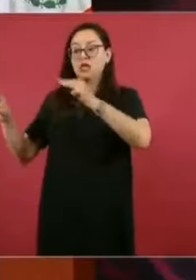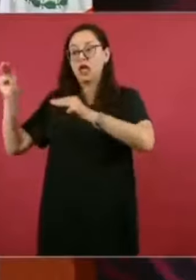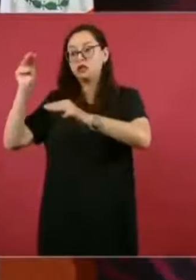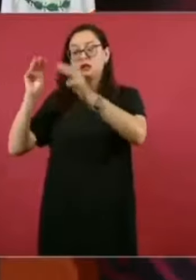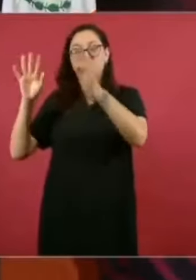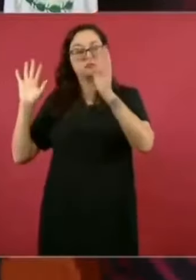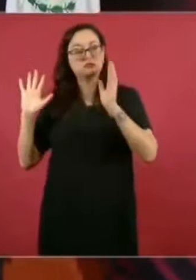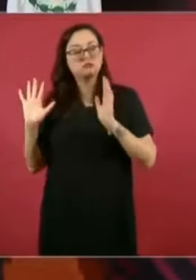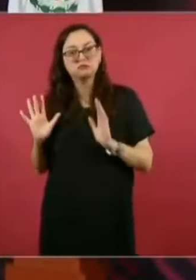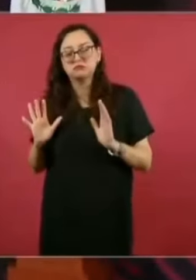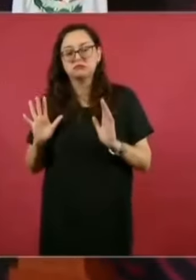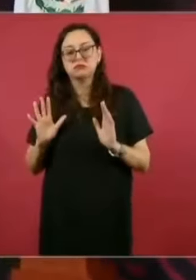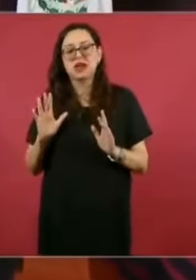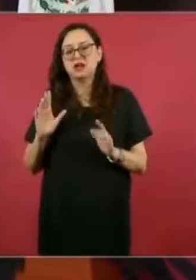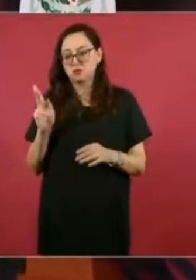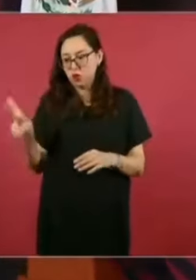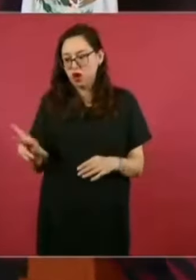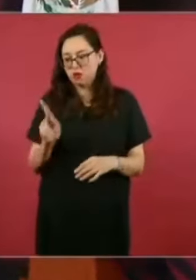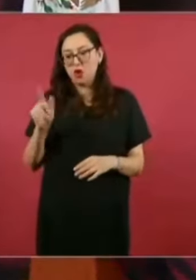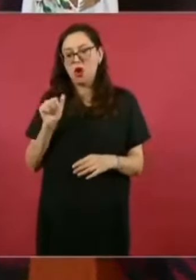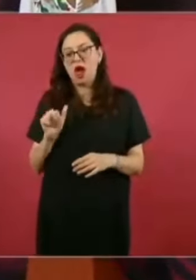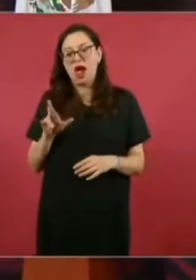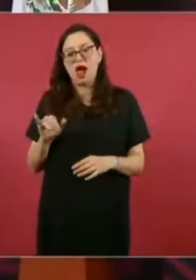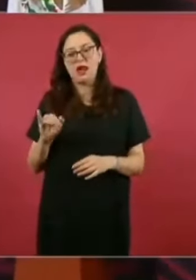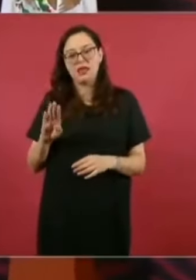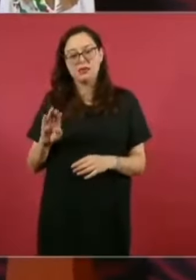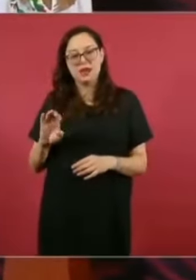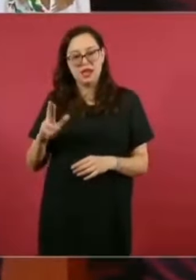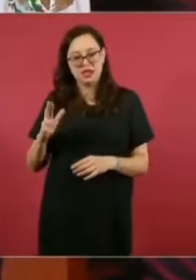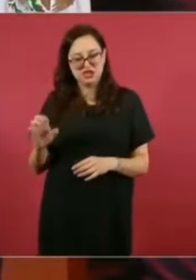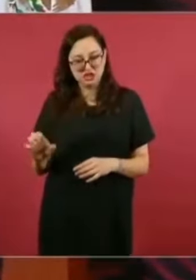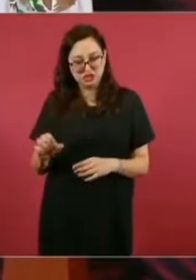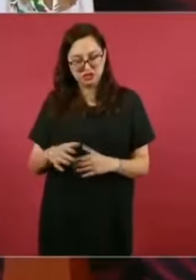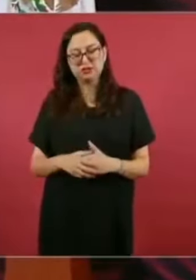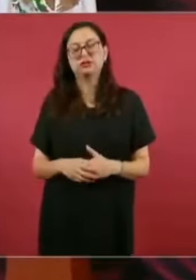Sí, Aribeche. Y